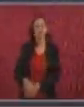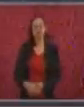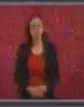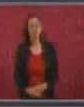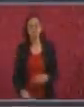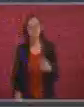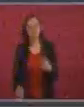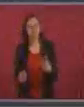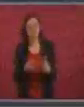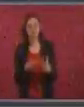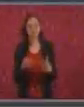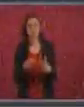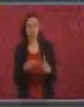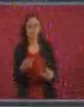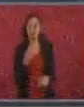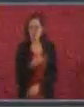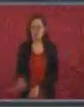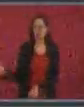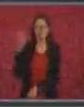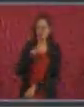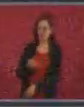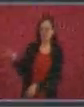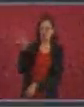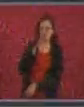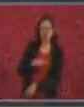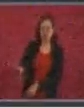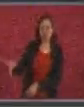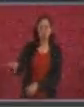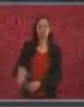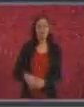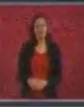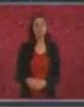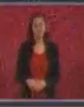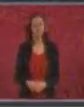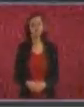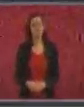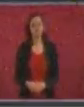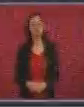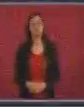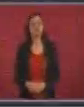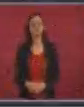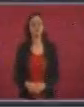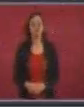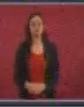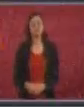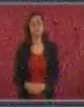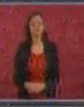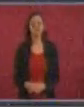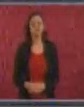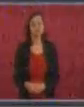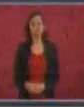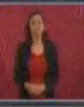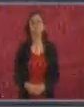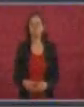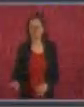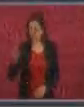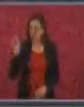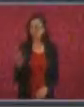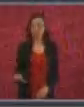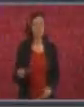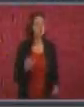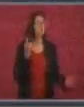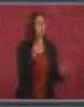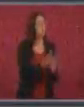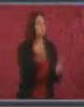el 2016 lo pierde todo. Pierde la gubernatura, pierde la mayoría del Congreso, la mayoría de las alcaldías, pierde todo y hoy está en